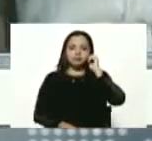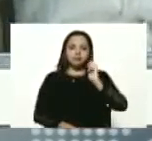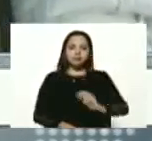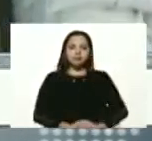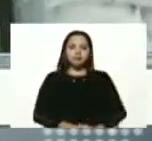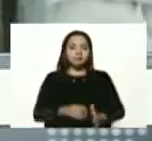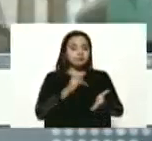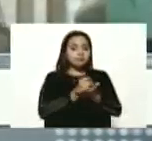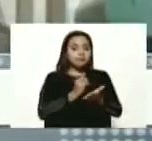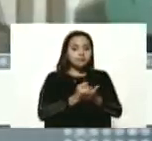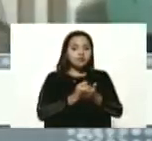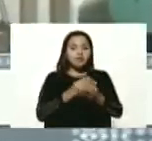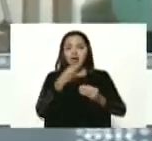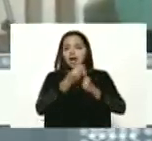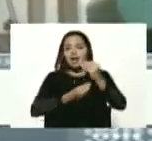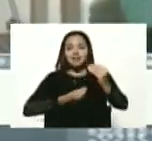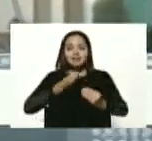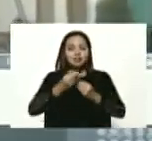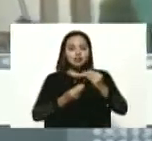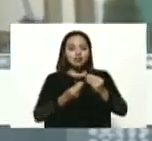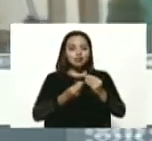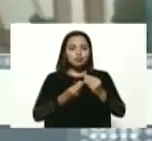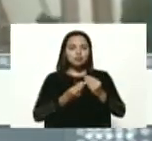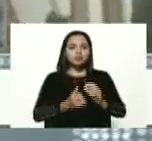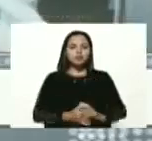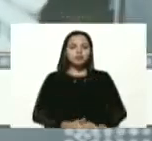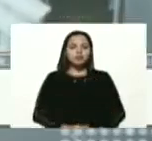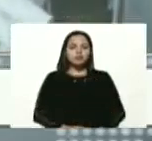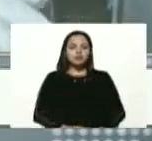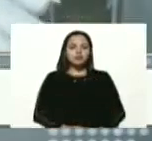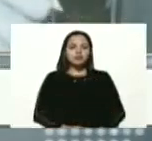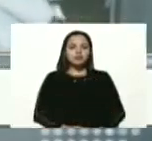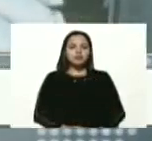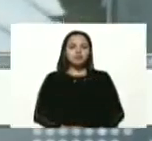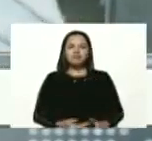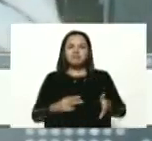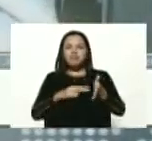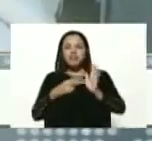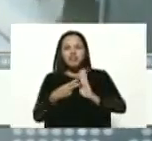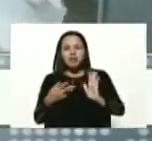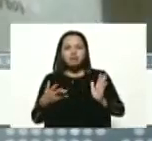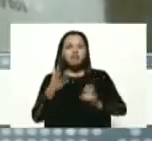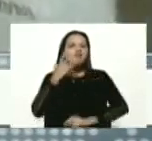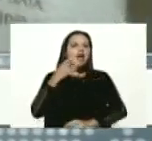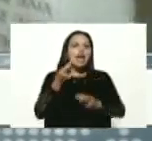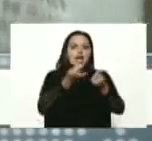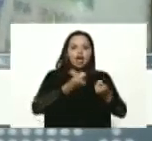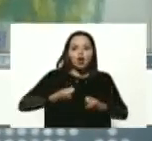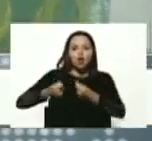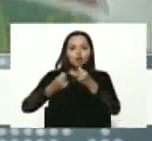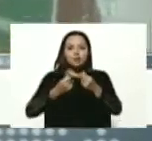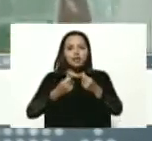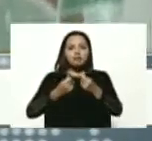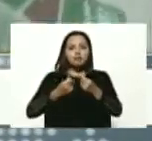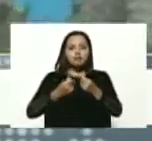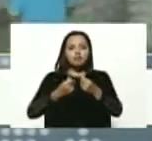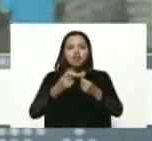Fíjense, vamos construyendo lo que puede denominarse la economía